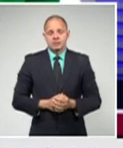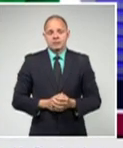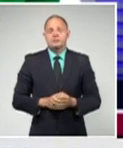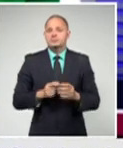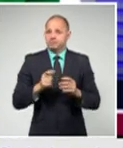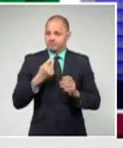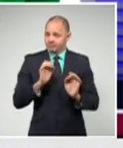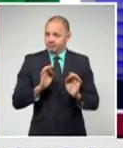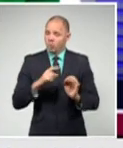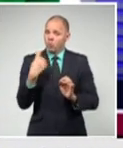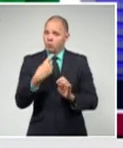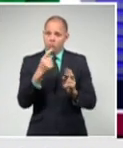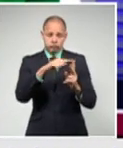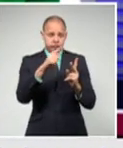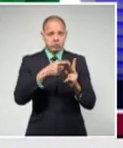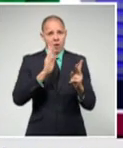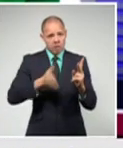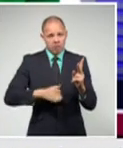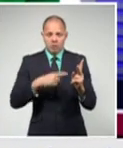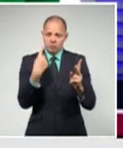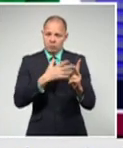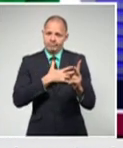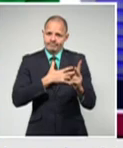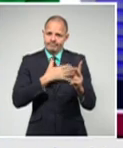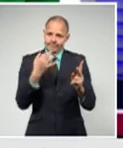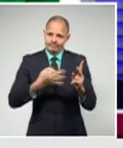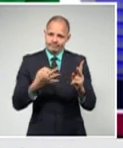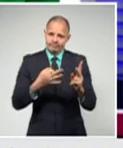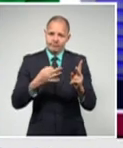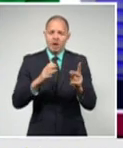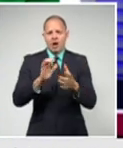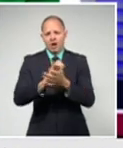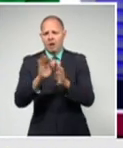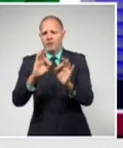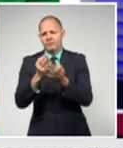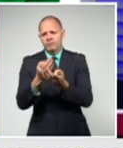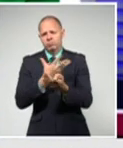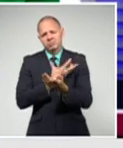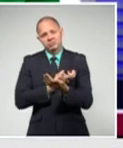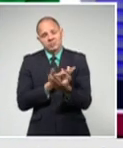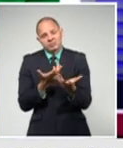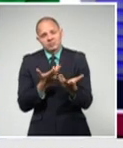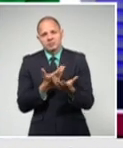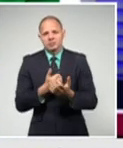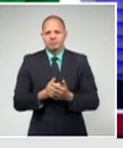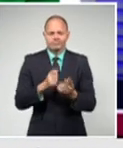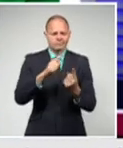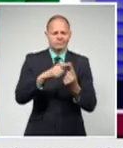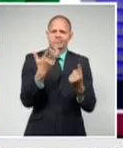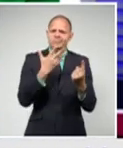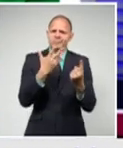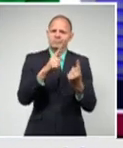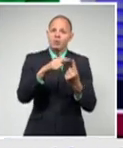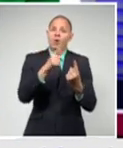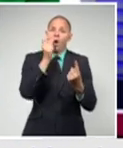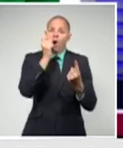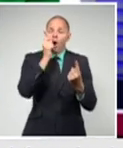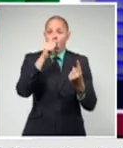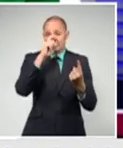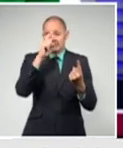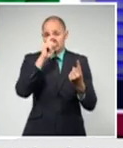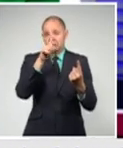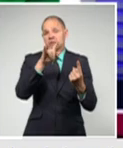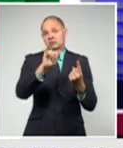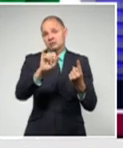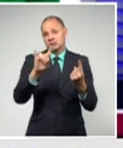a familiares y amistades por el fallecimiento de un paciente de 69 años de edad